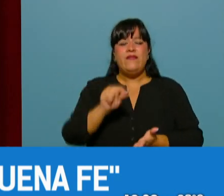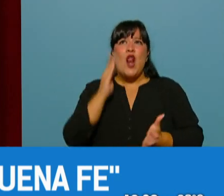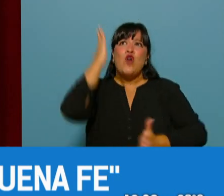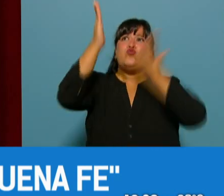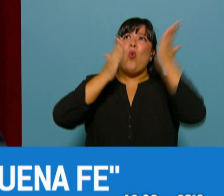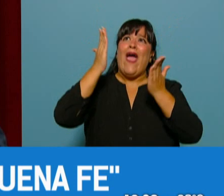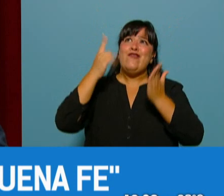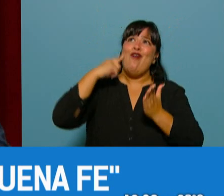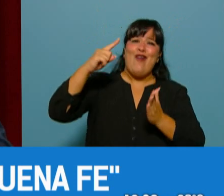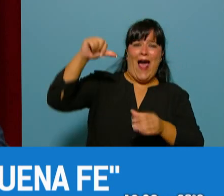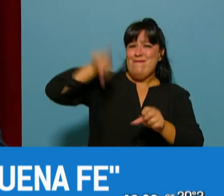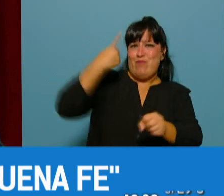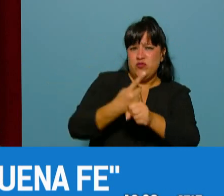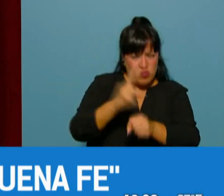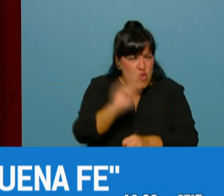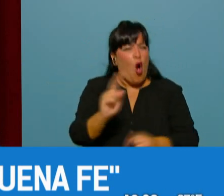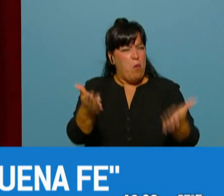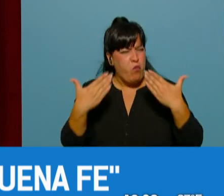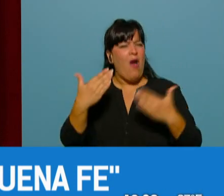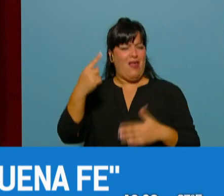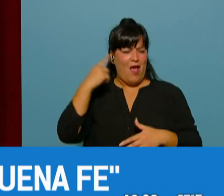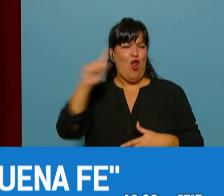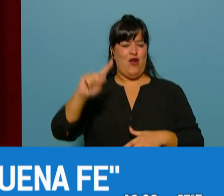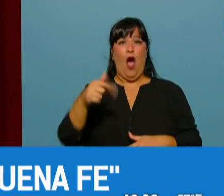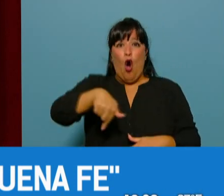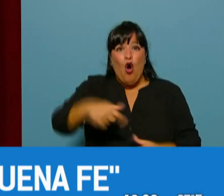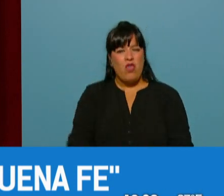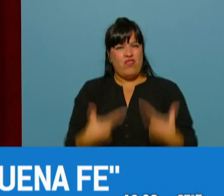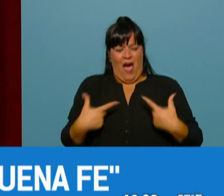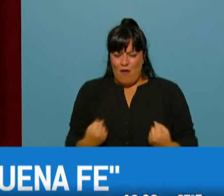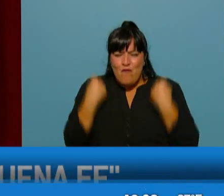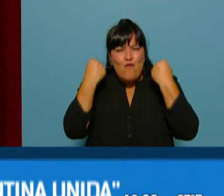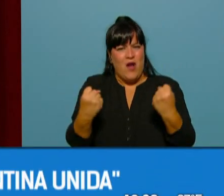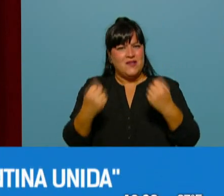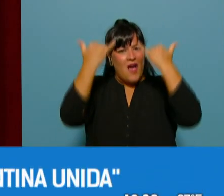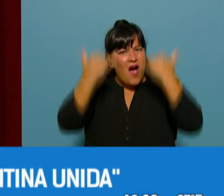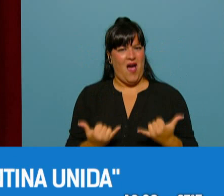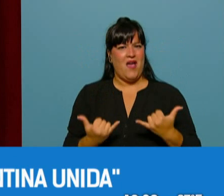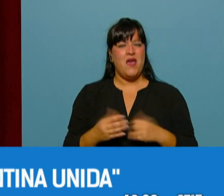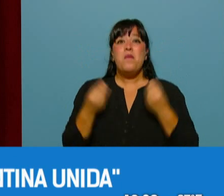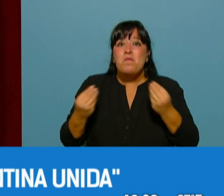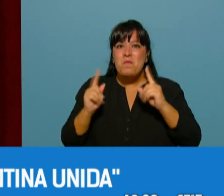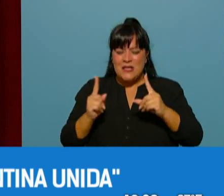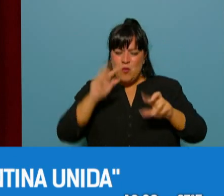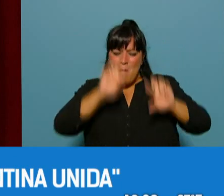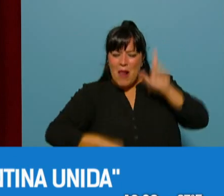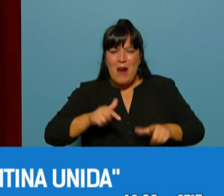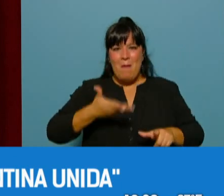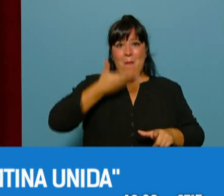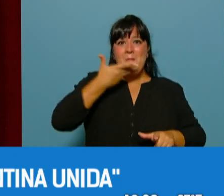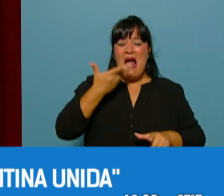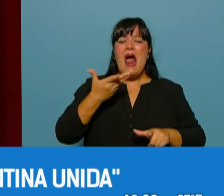inalcanzable. Dios me ha dado la fortaleza suficiente para que esas acciones y palabras